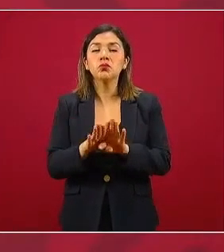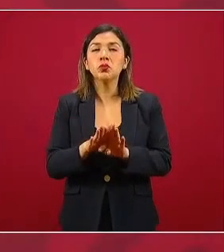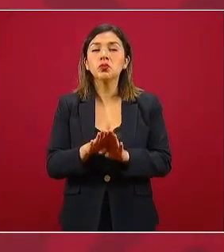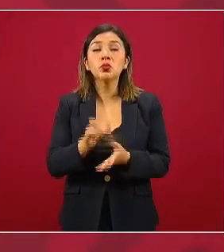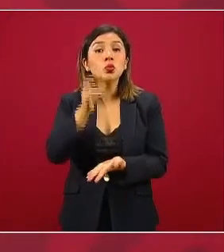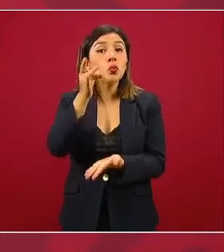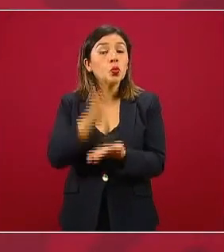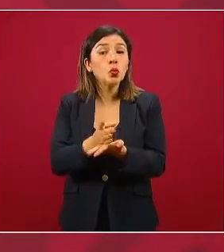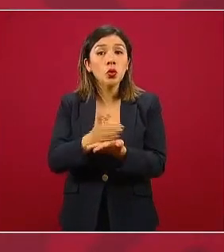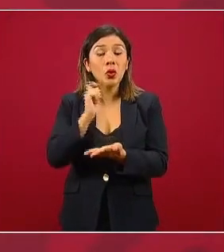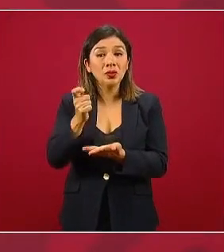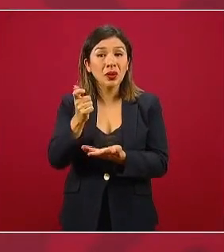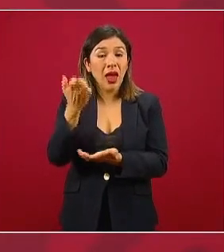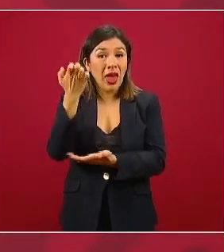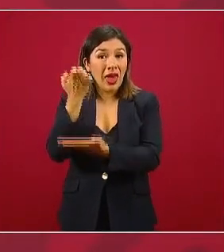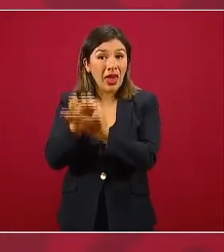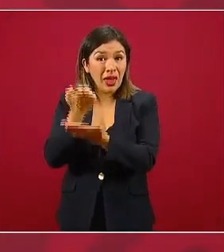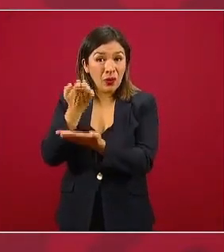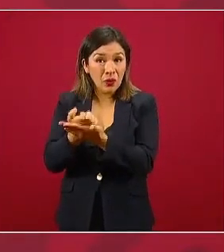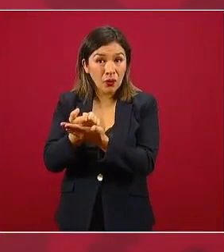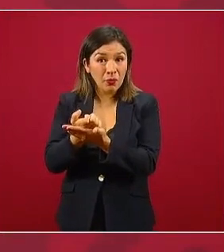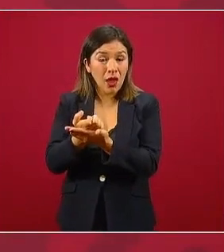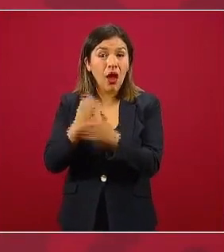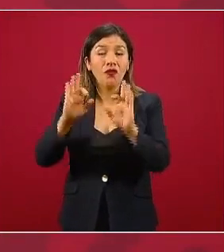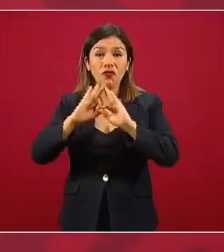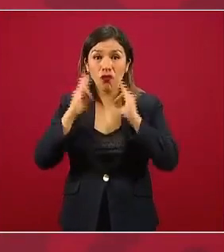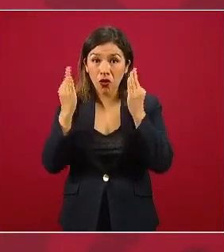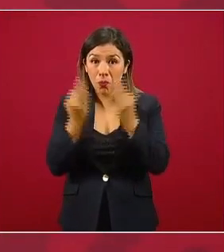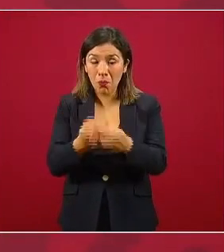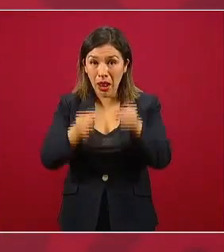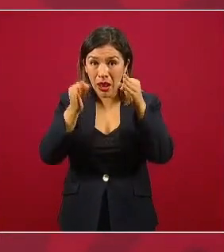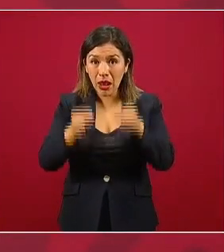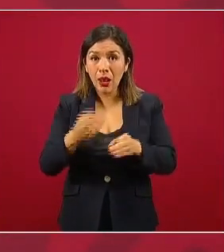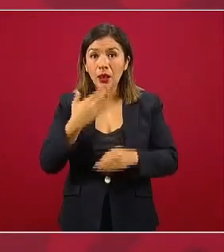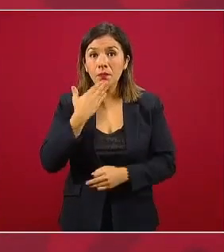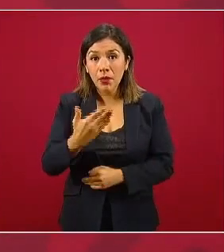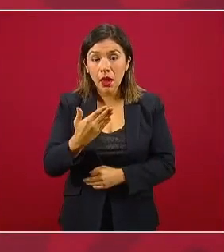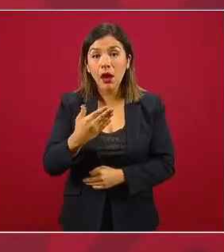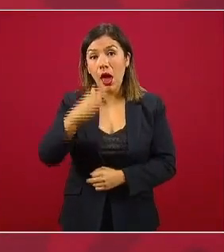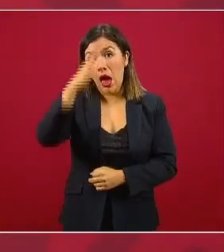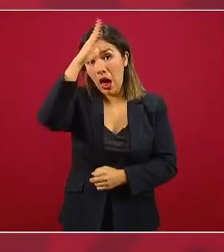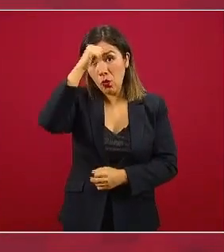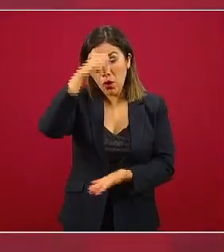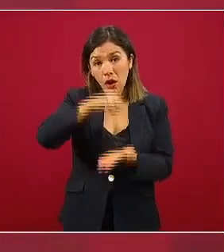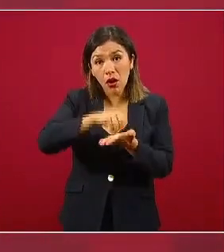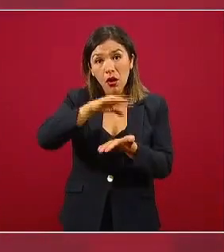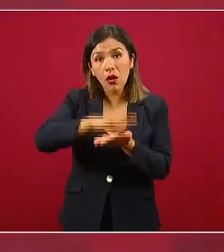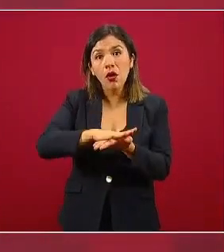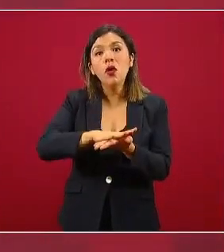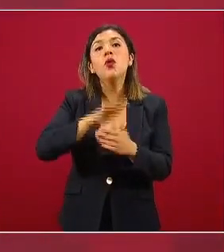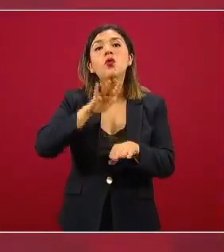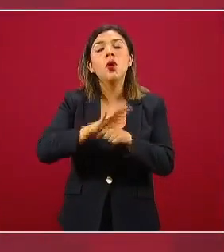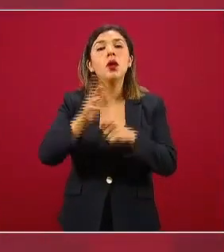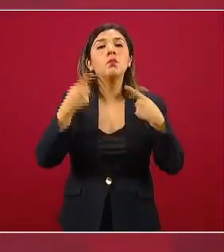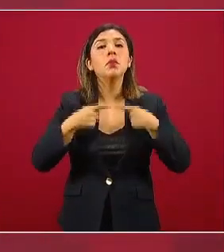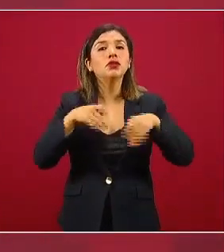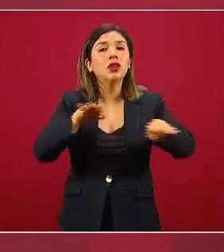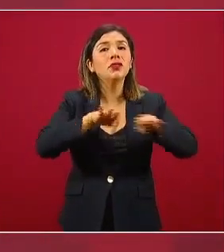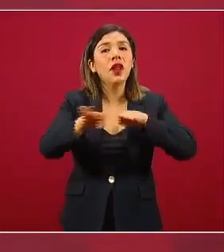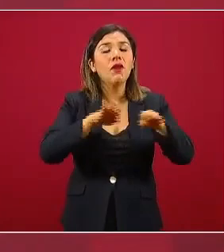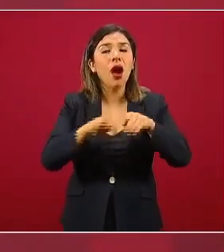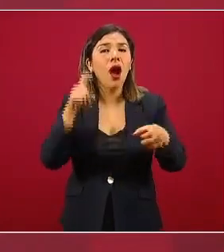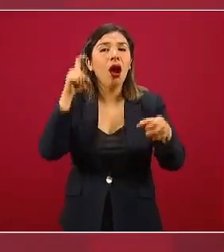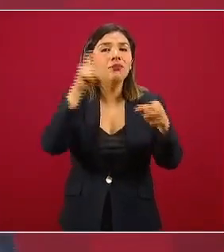solo de economía formal, de acuerdo a los trabajadores